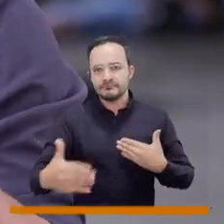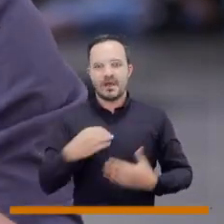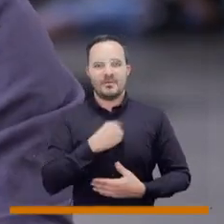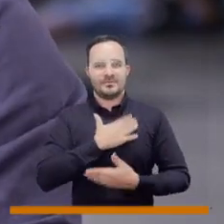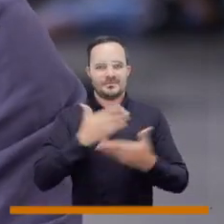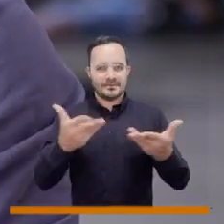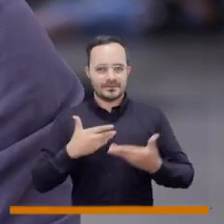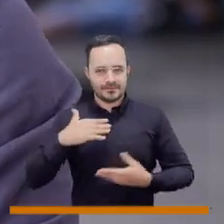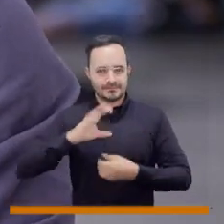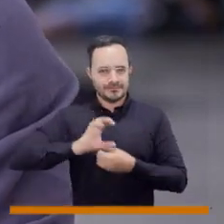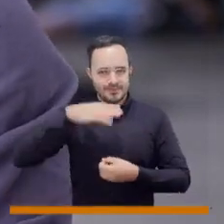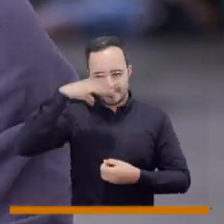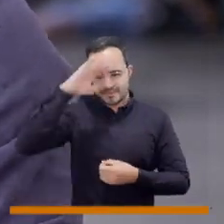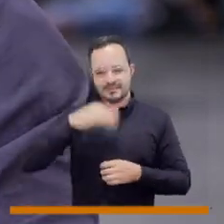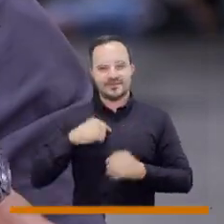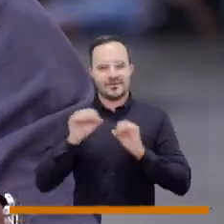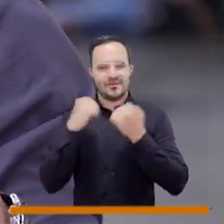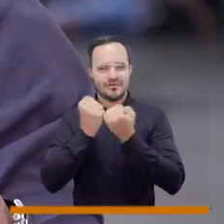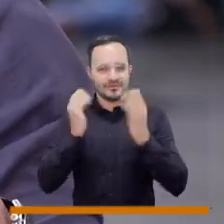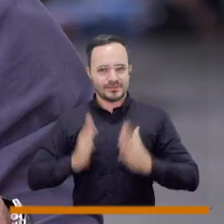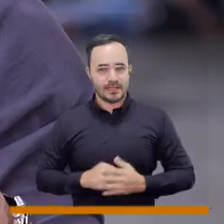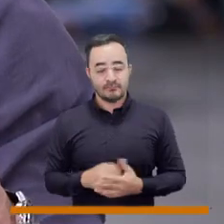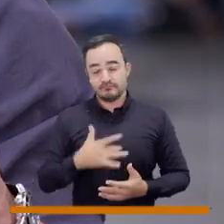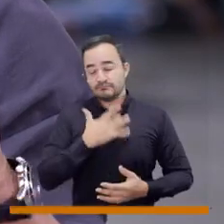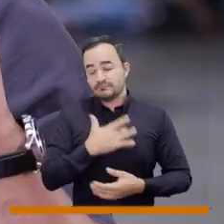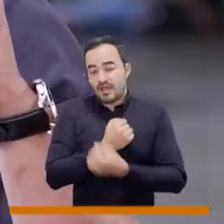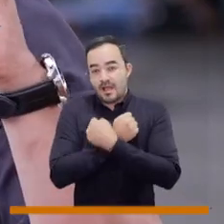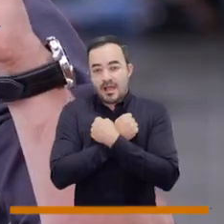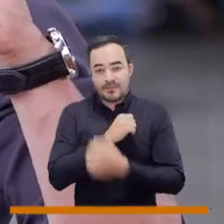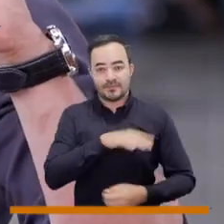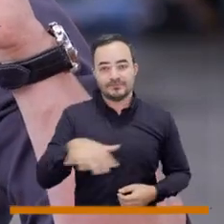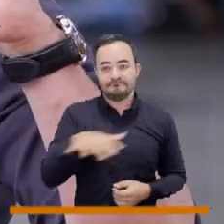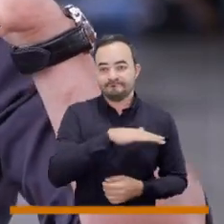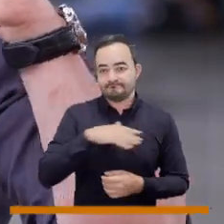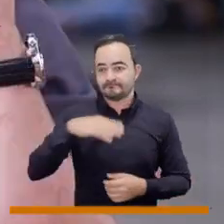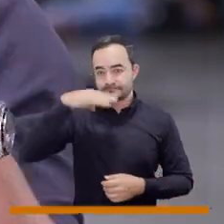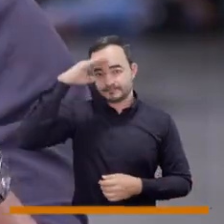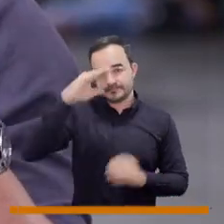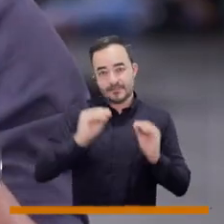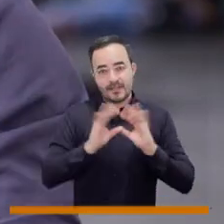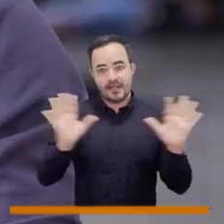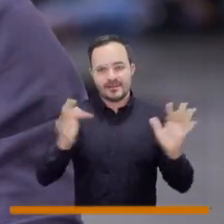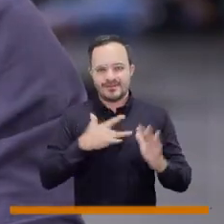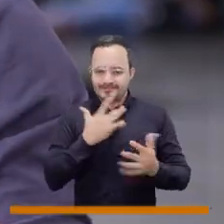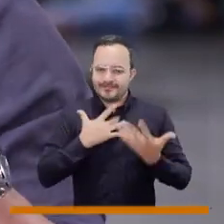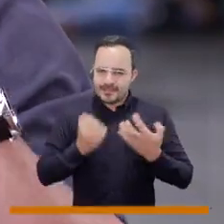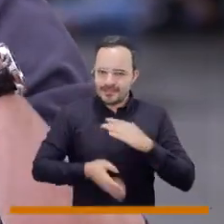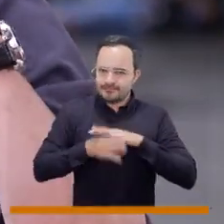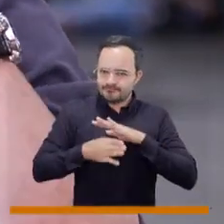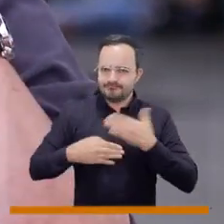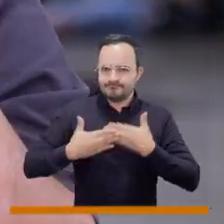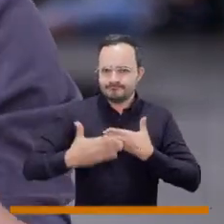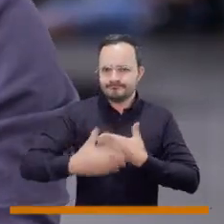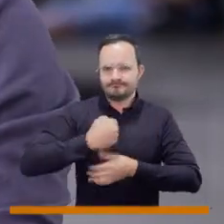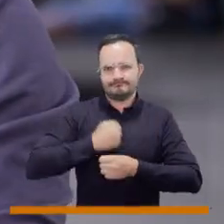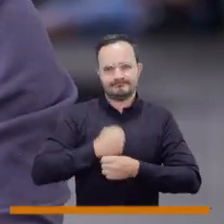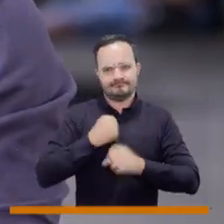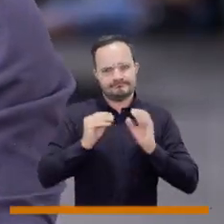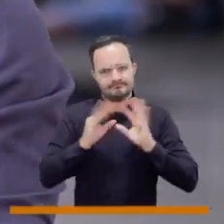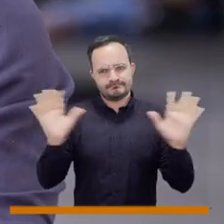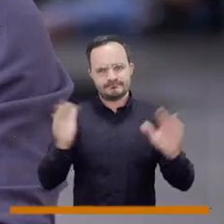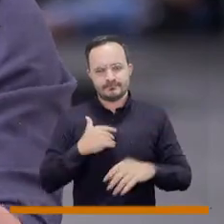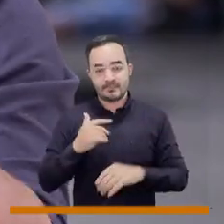de ser concejal de Medellín. Amo esta tierra y quiero seguir trabajando por ella, seguir